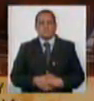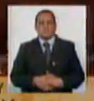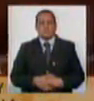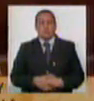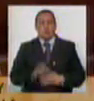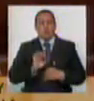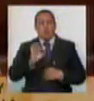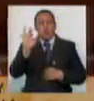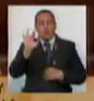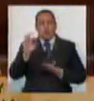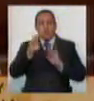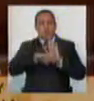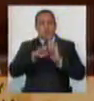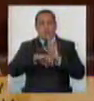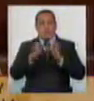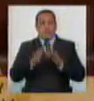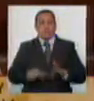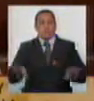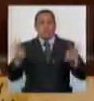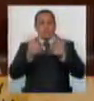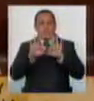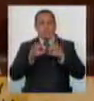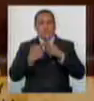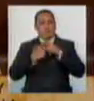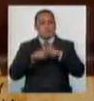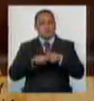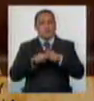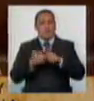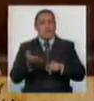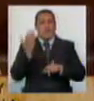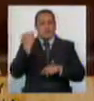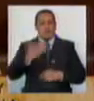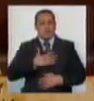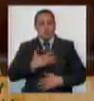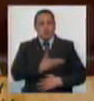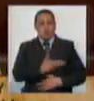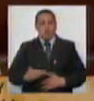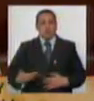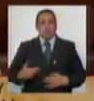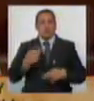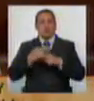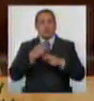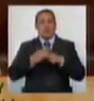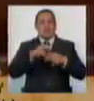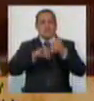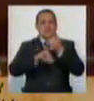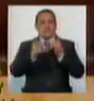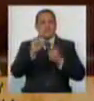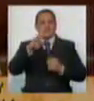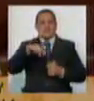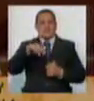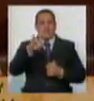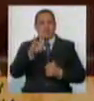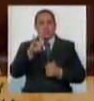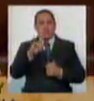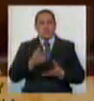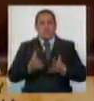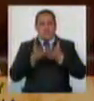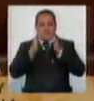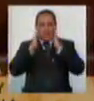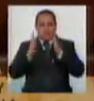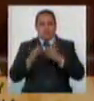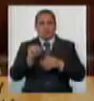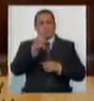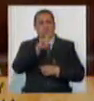Otro programa importante nacido de este gobierno es el SAMU, que ha dado atención a más de